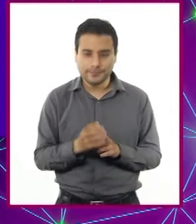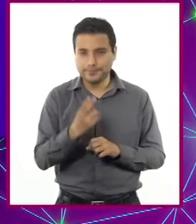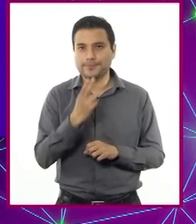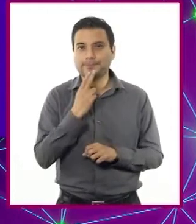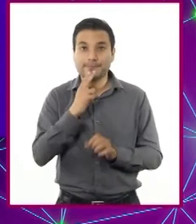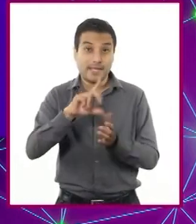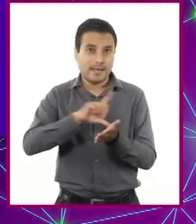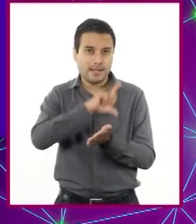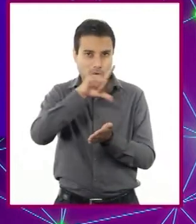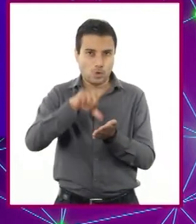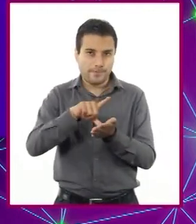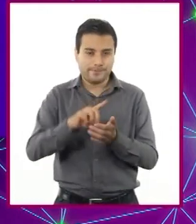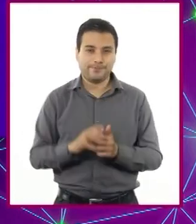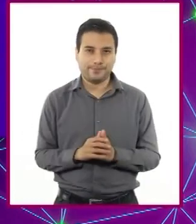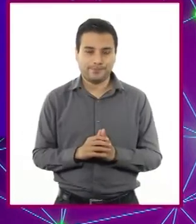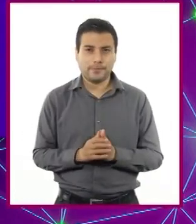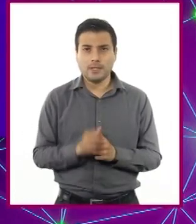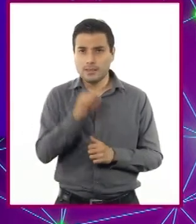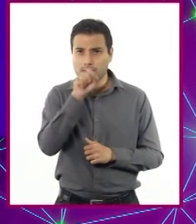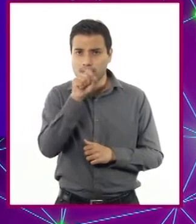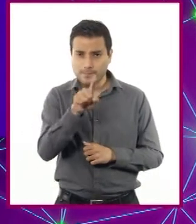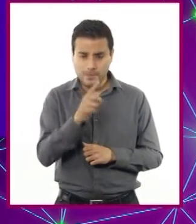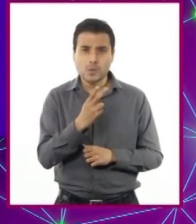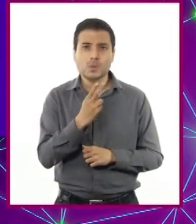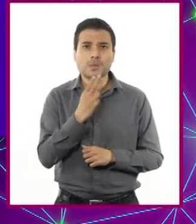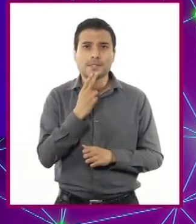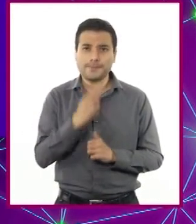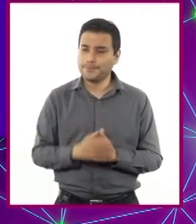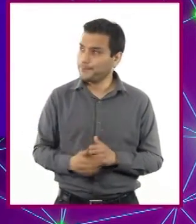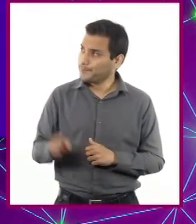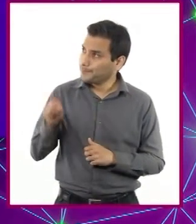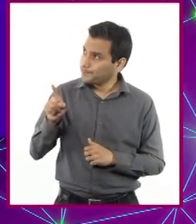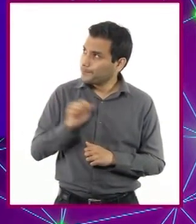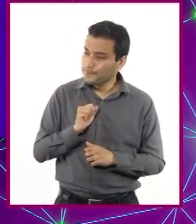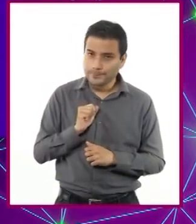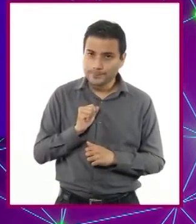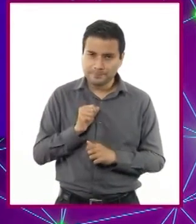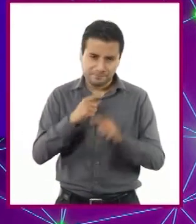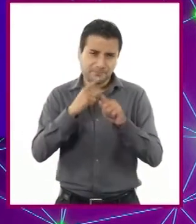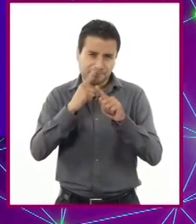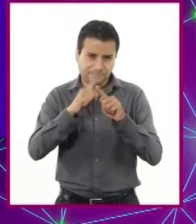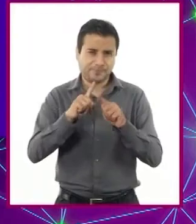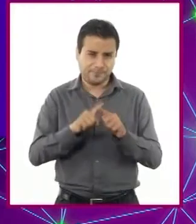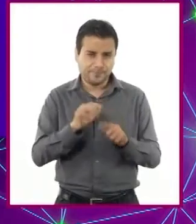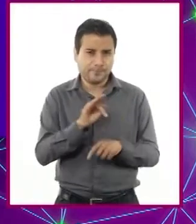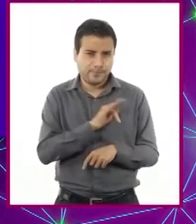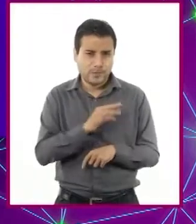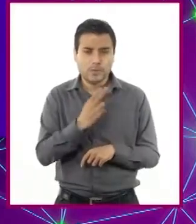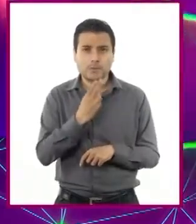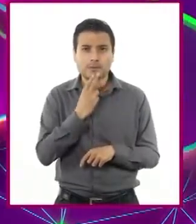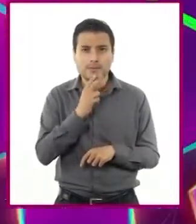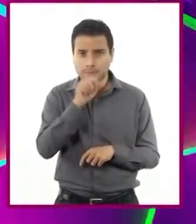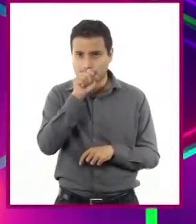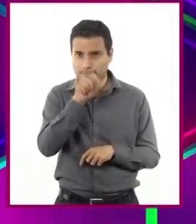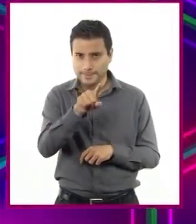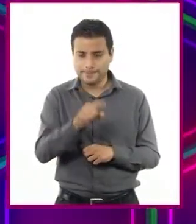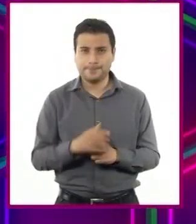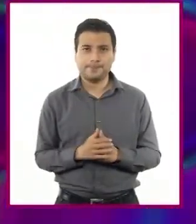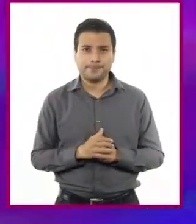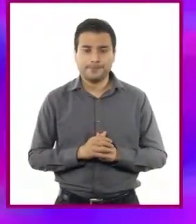litro. También puede medirse utilizando múltiplos y submúltiplos de litro.